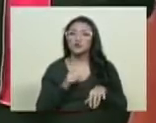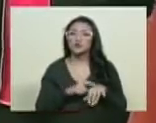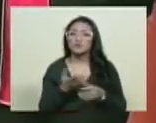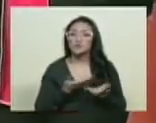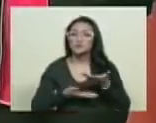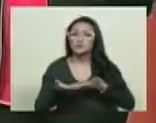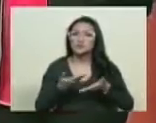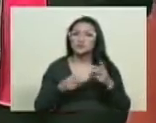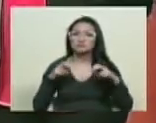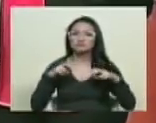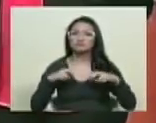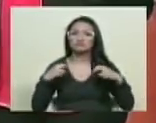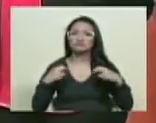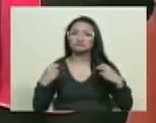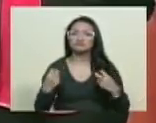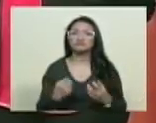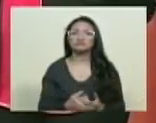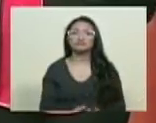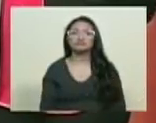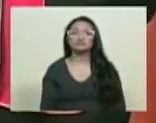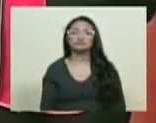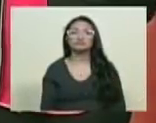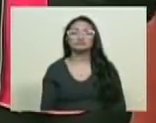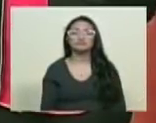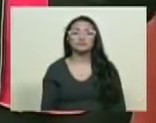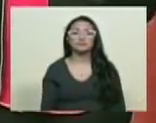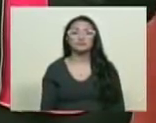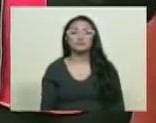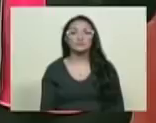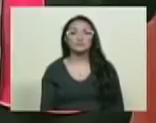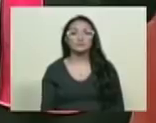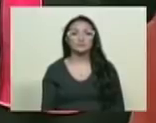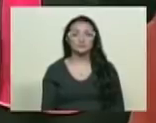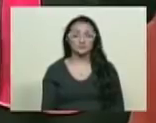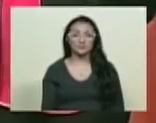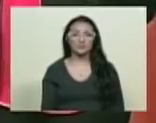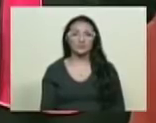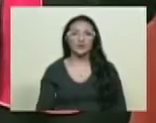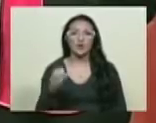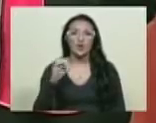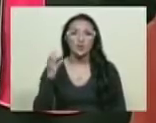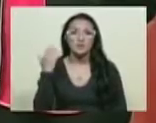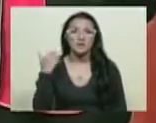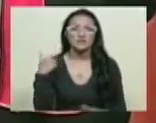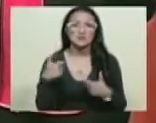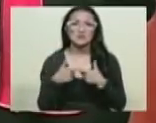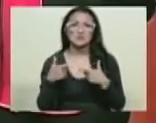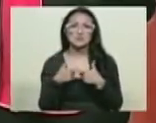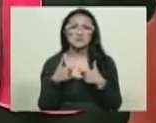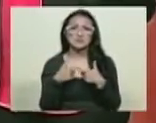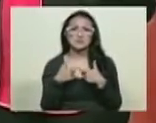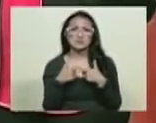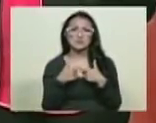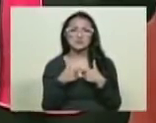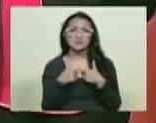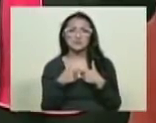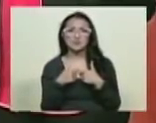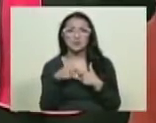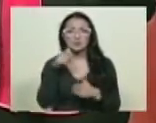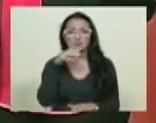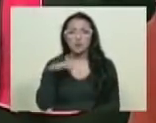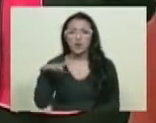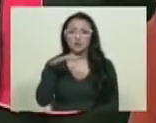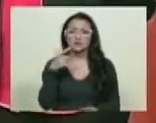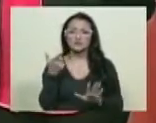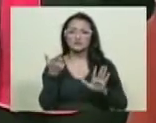negociación yo lo he comparado con la colombiana claro en colombia ha habido una guerra desastrosa la oligarquía masacrado el pueblo durante